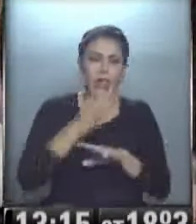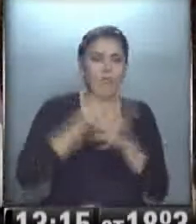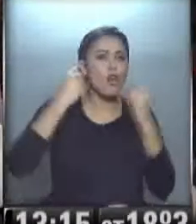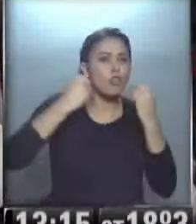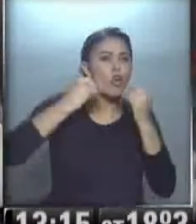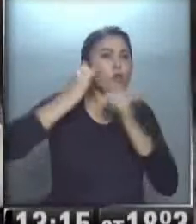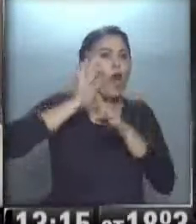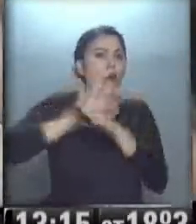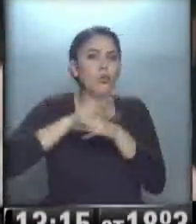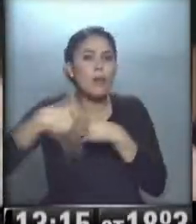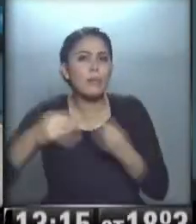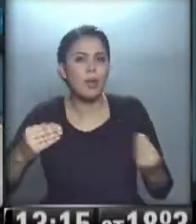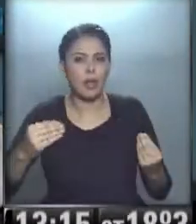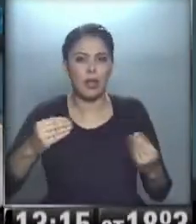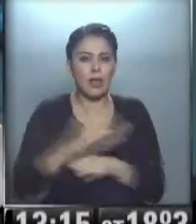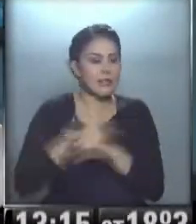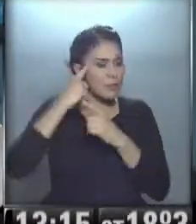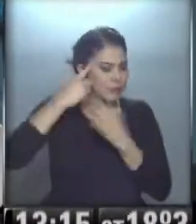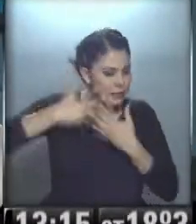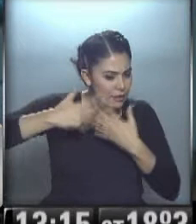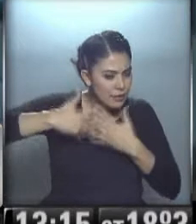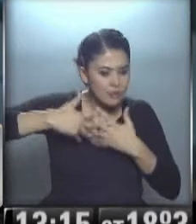del personaje. Porque lo último fue